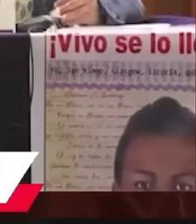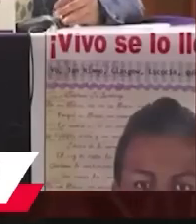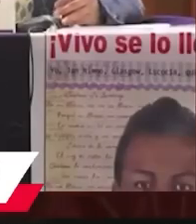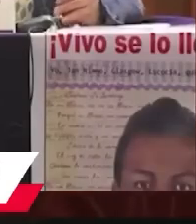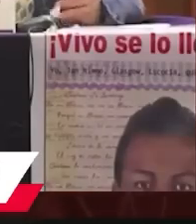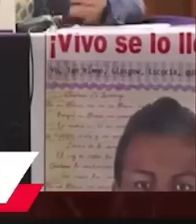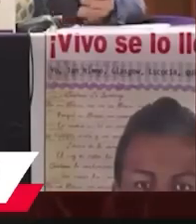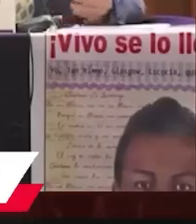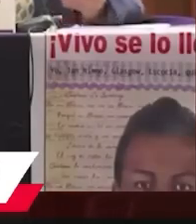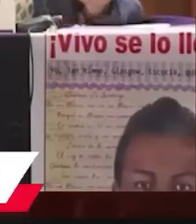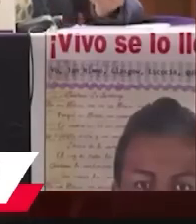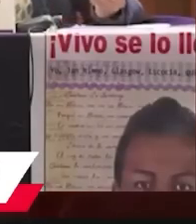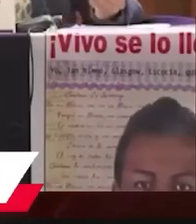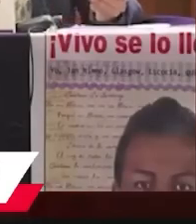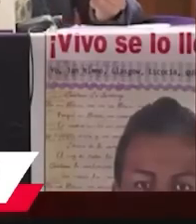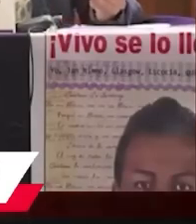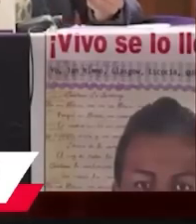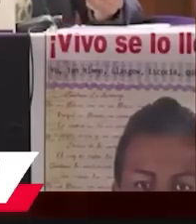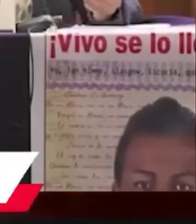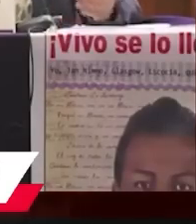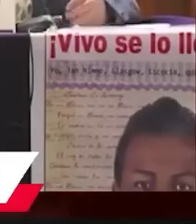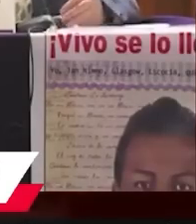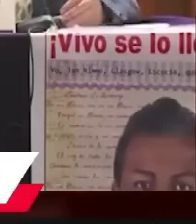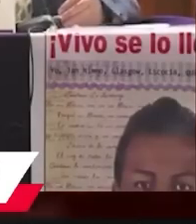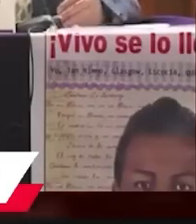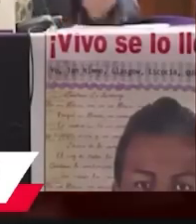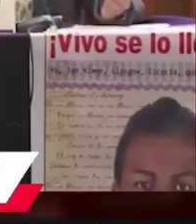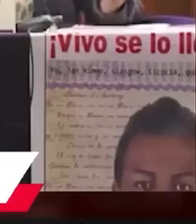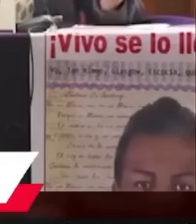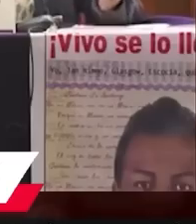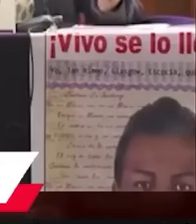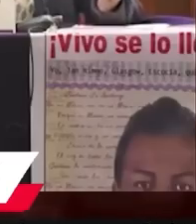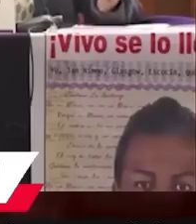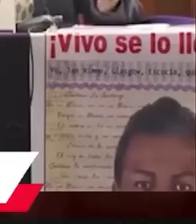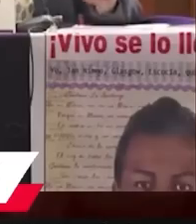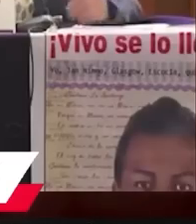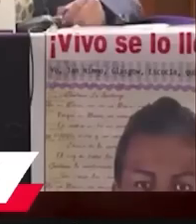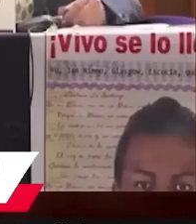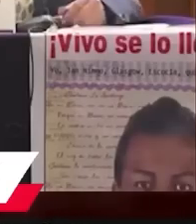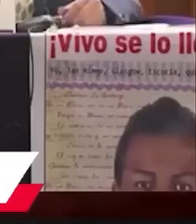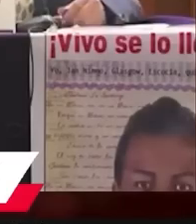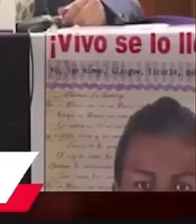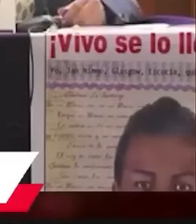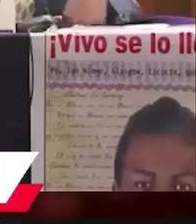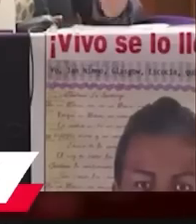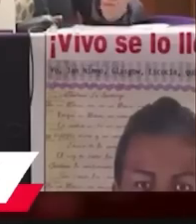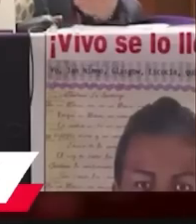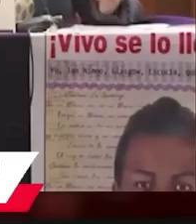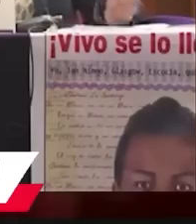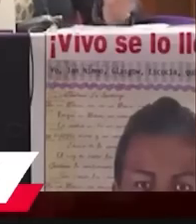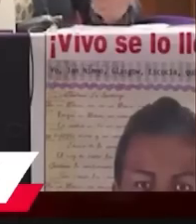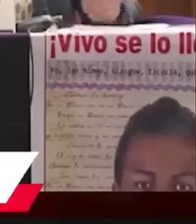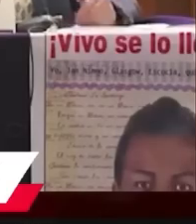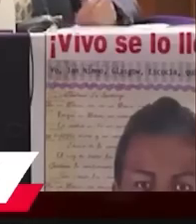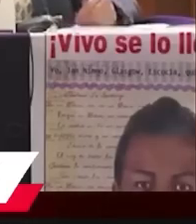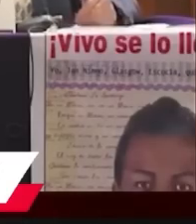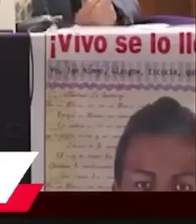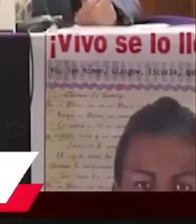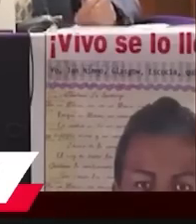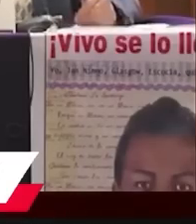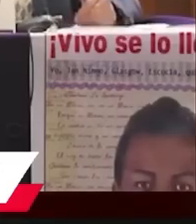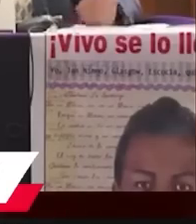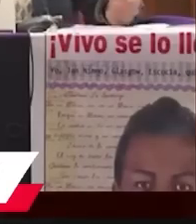en cargos públicos de relevancia nombres conocidos de acuerdo con lo que ha dicho pero por supuesto por el sigilo de esta investigación